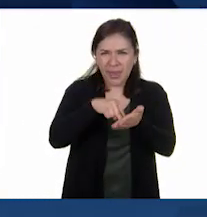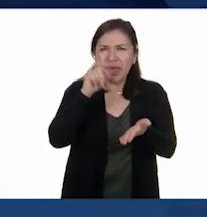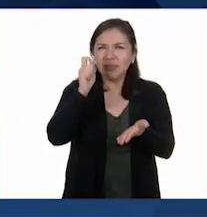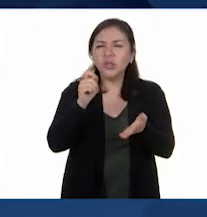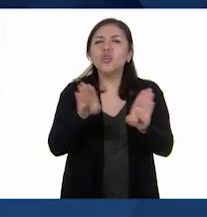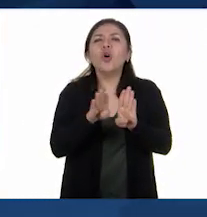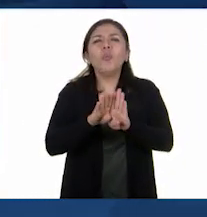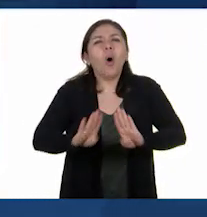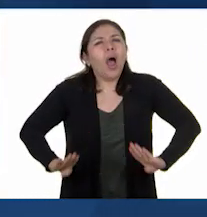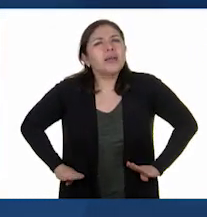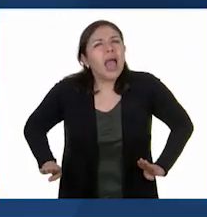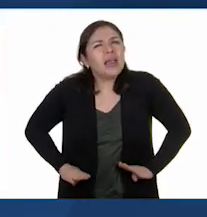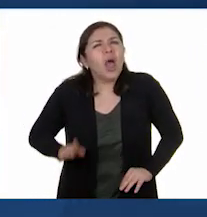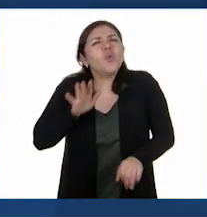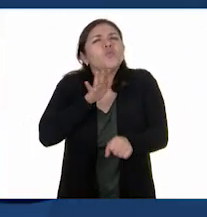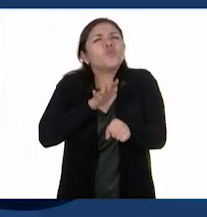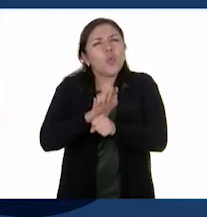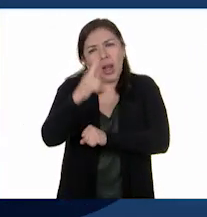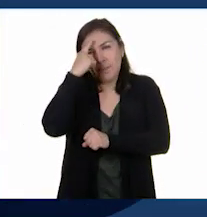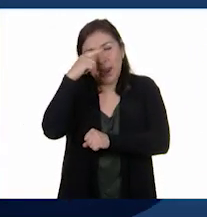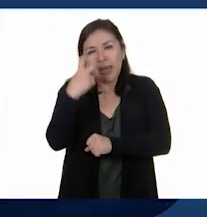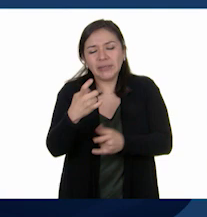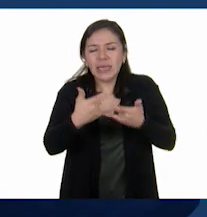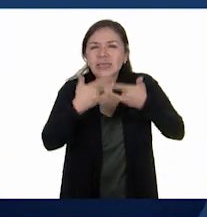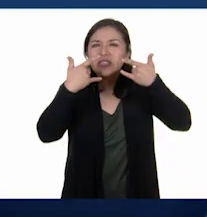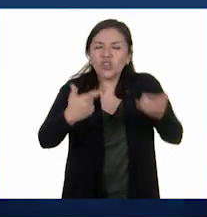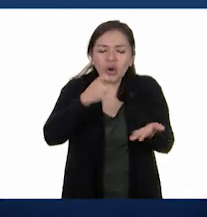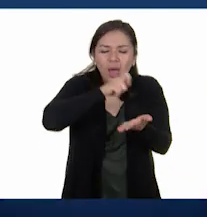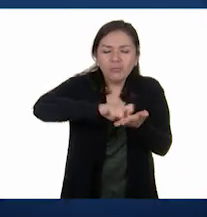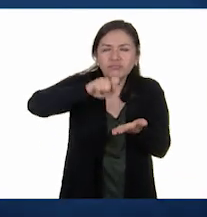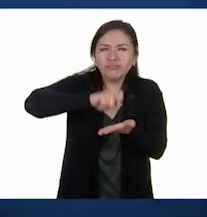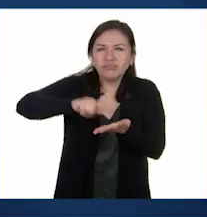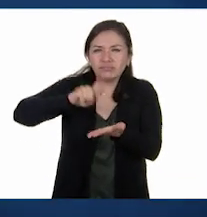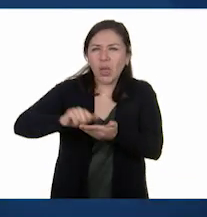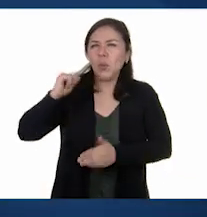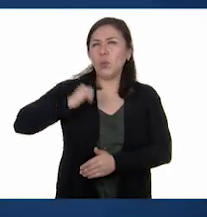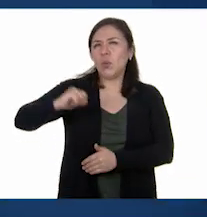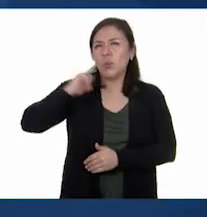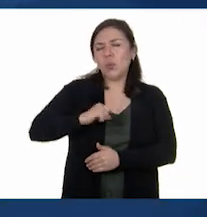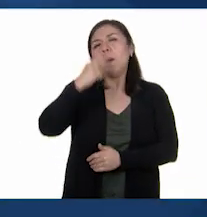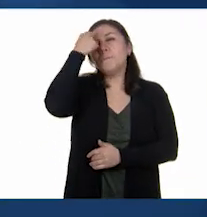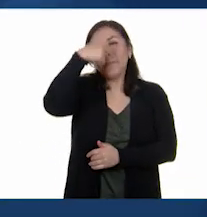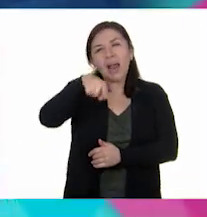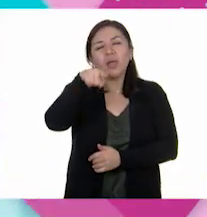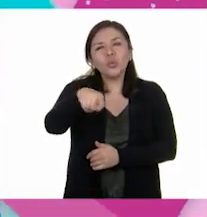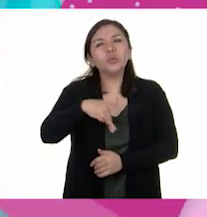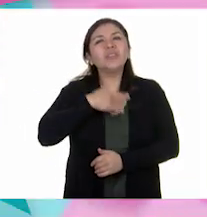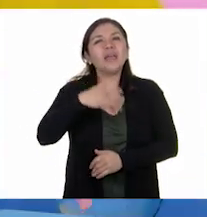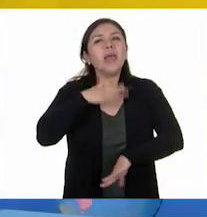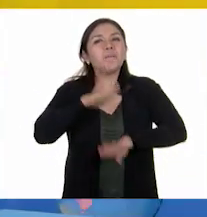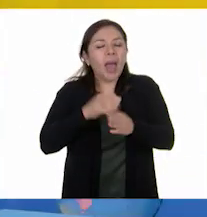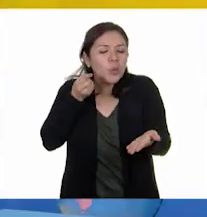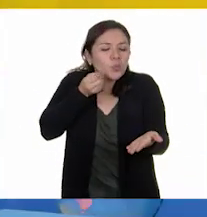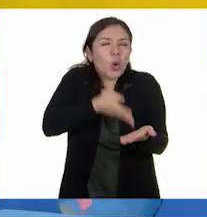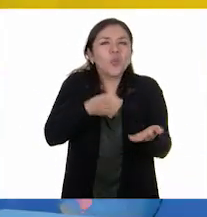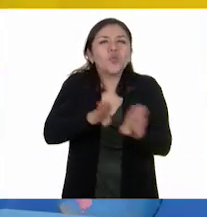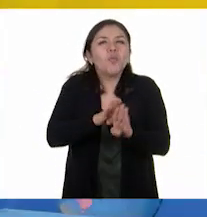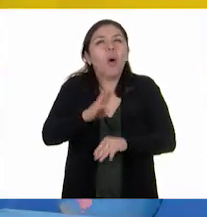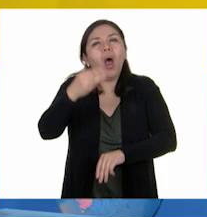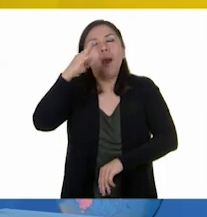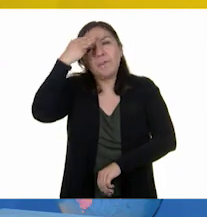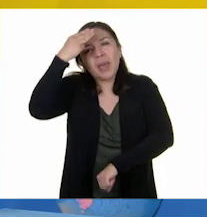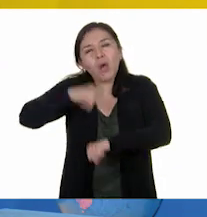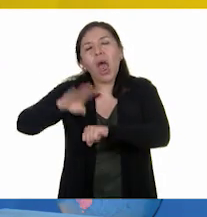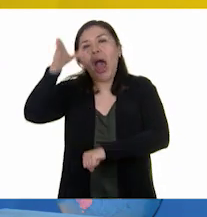con las particularidades de los relatos históricos, simplemente pues con el objetivo de enriquecer nuestros aprendizajes.